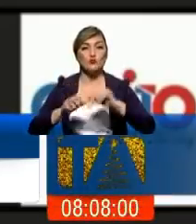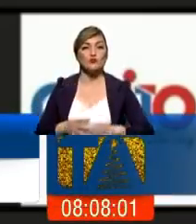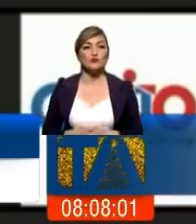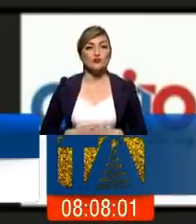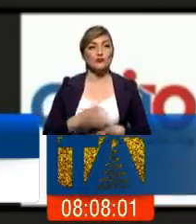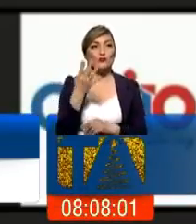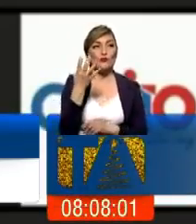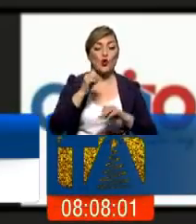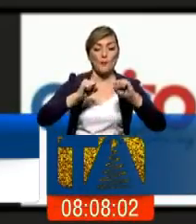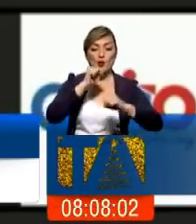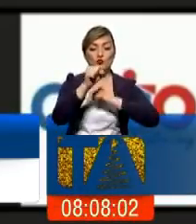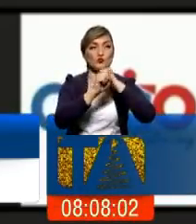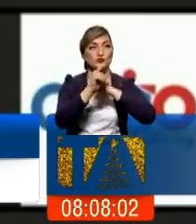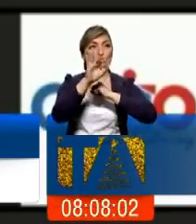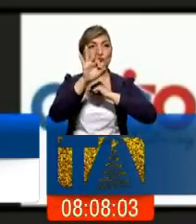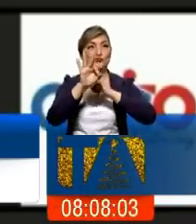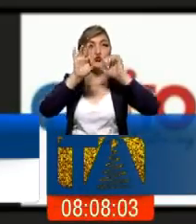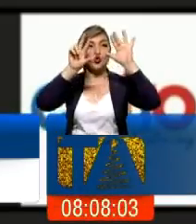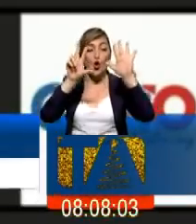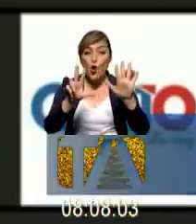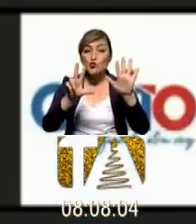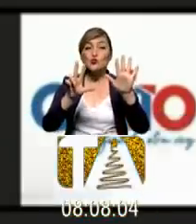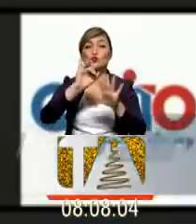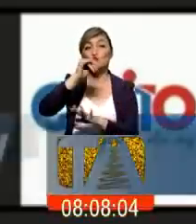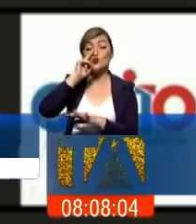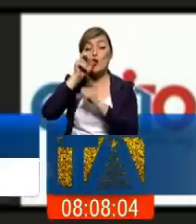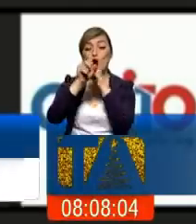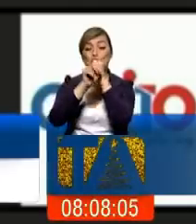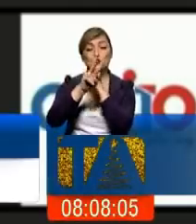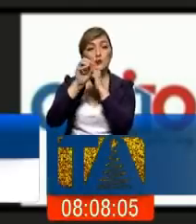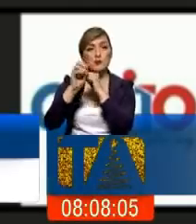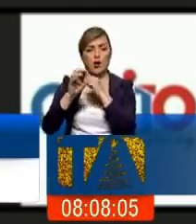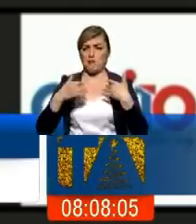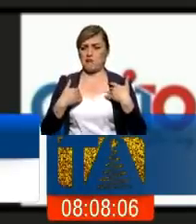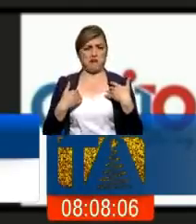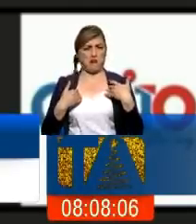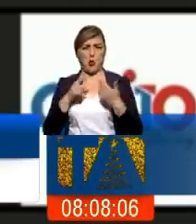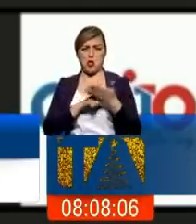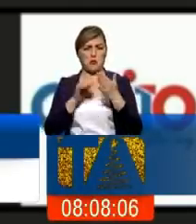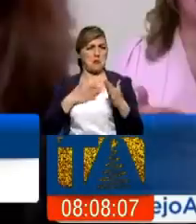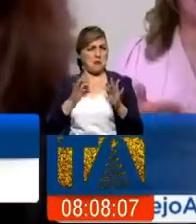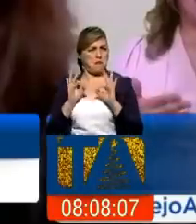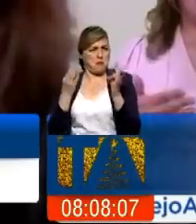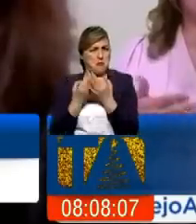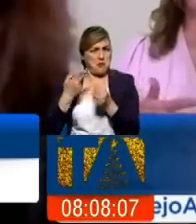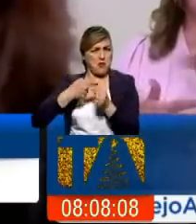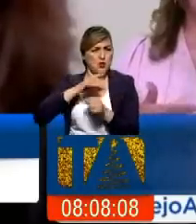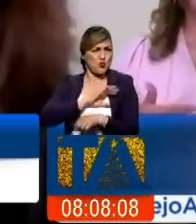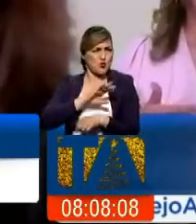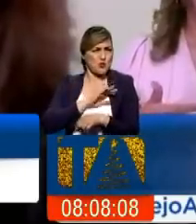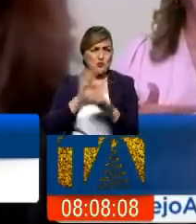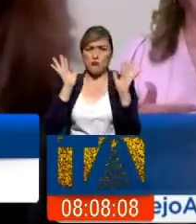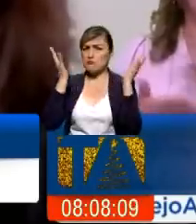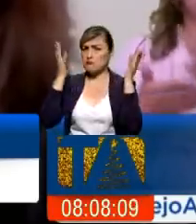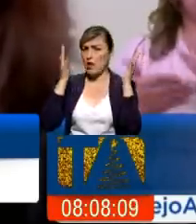14 de mayo de 2019 y 8 de junio de 2020, certifica que no se ha contratado ni vinculado a ninguna persona comprendida